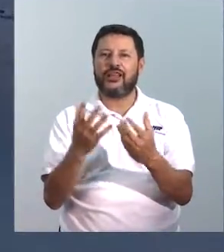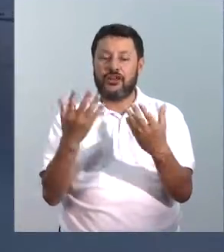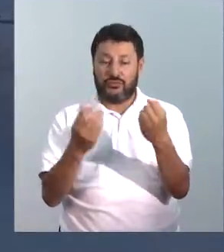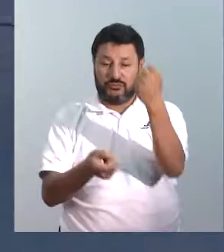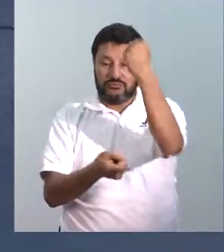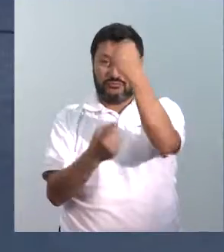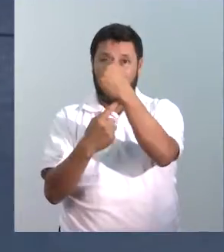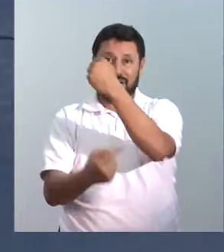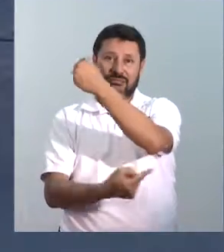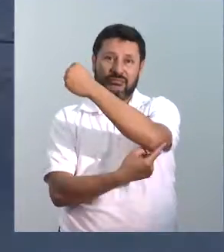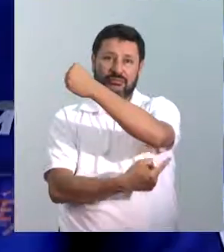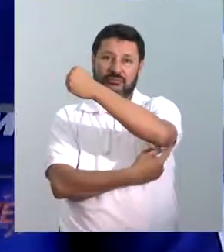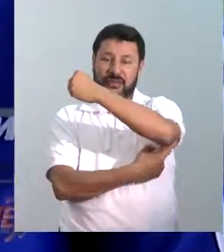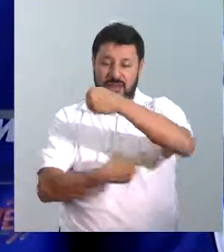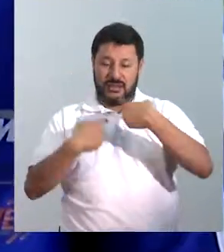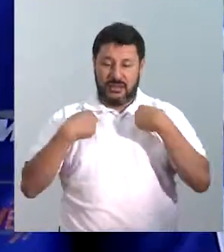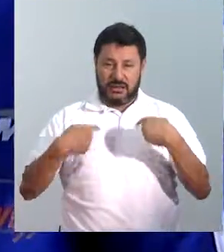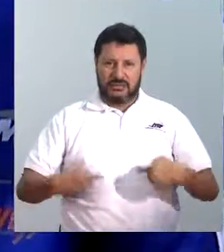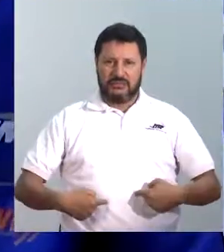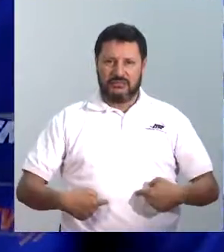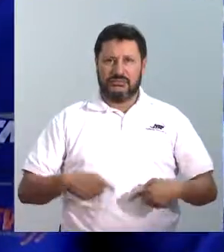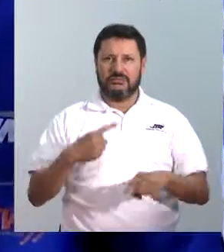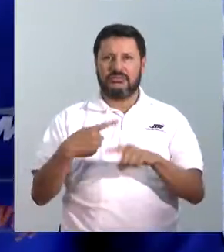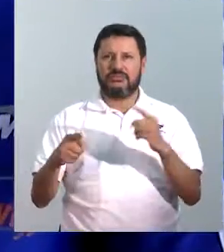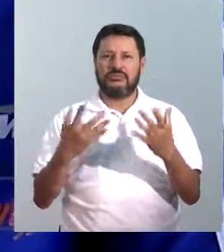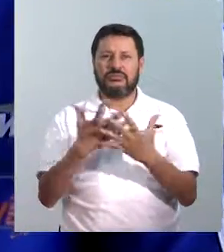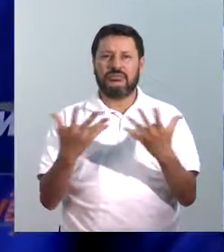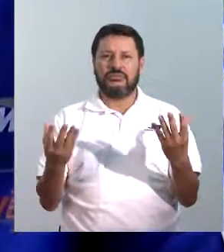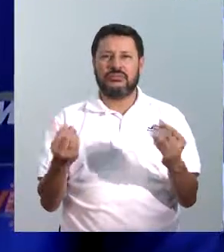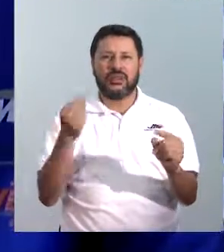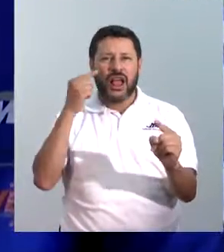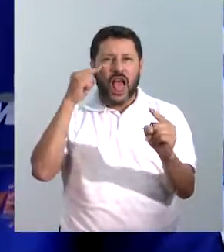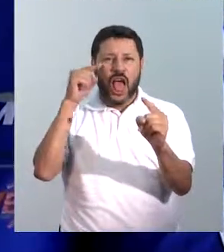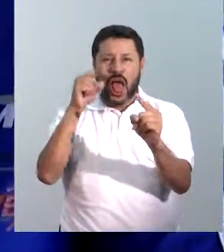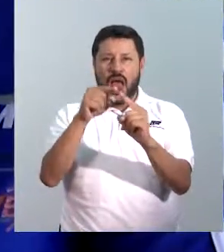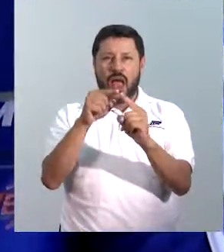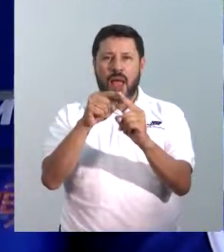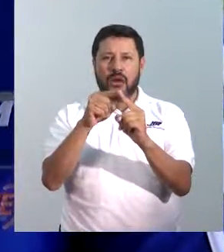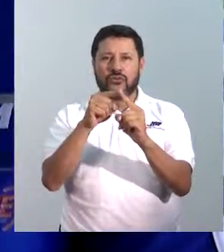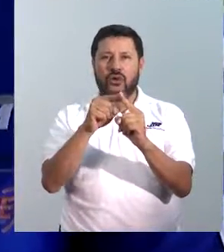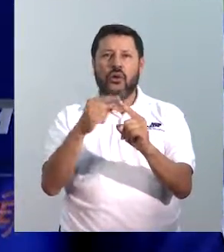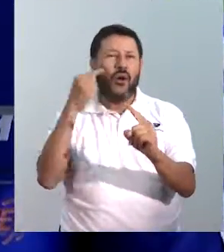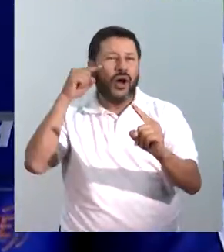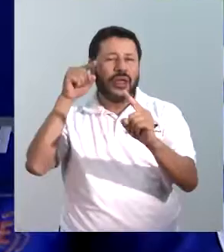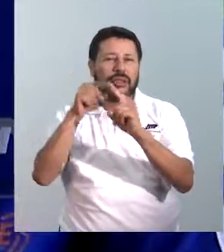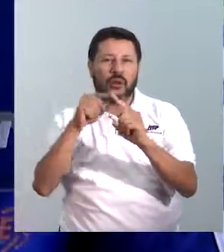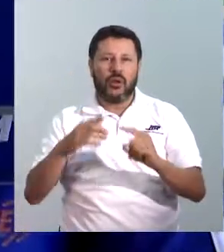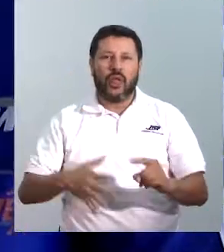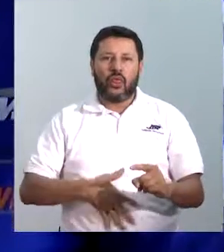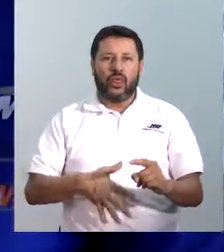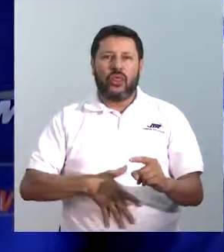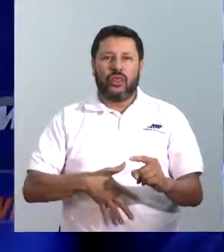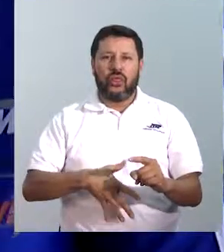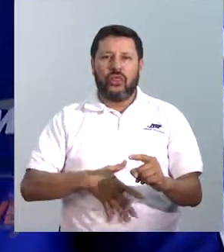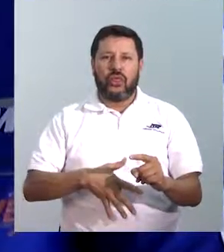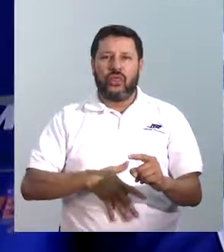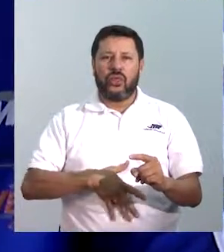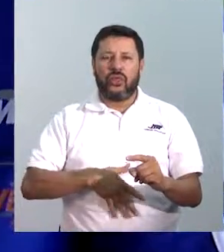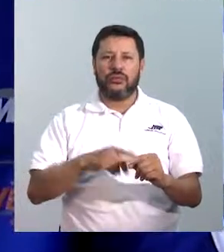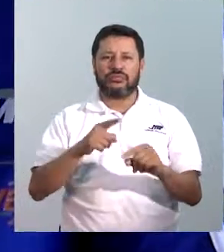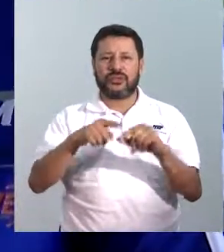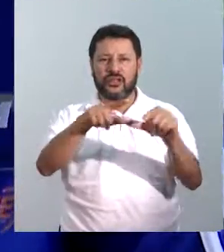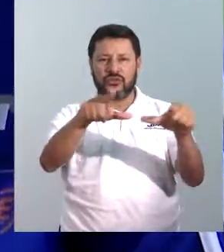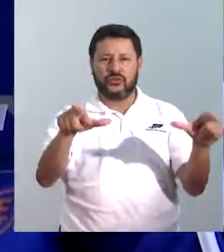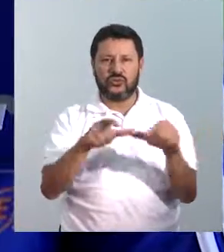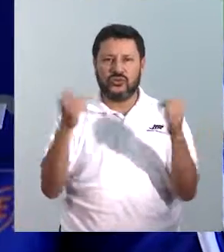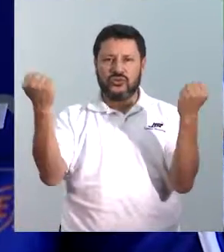los diferentes grupos musculares. Y cuando hablo de diferentes grupos musculares, es no enfatizar solamente en un solo grupo. Normalmente uno observa